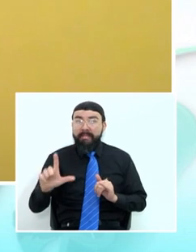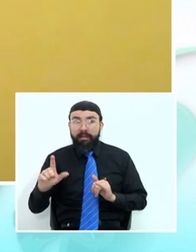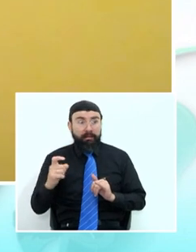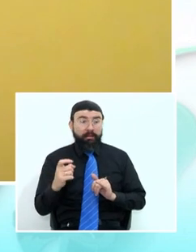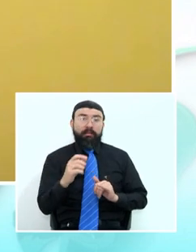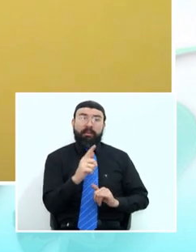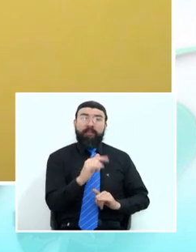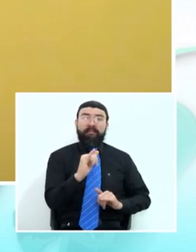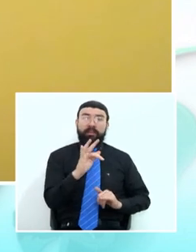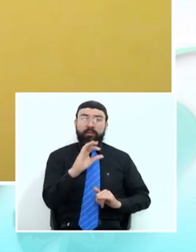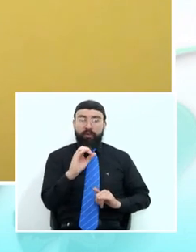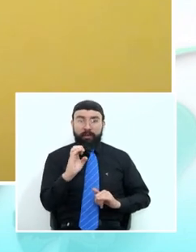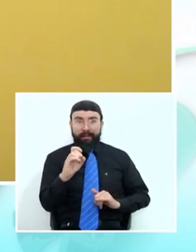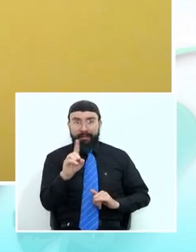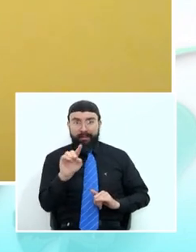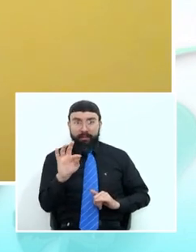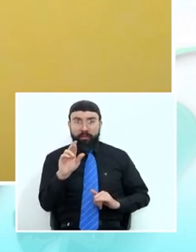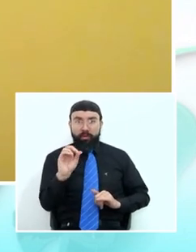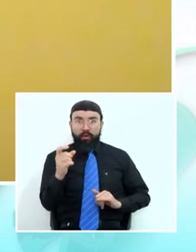una barbaridad.